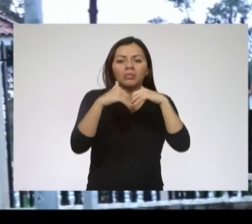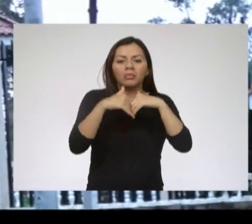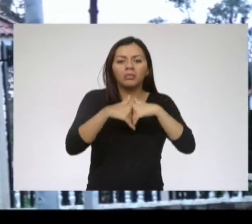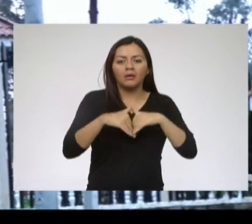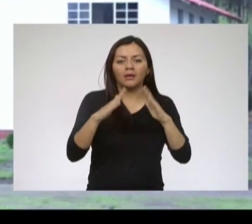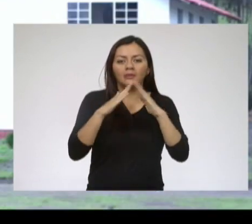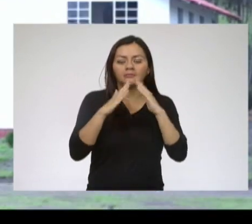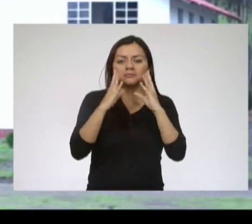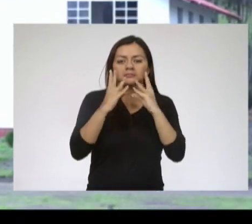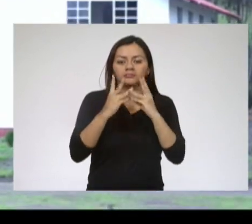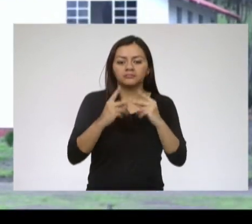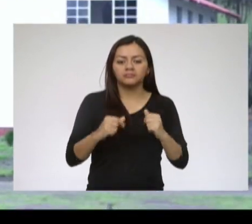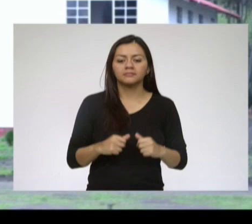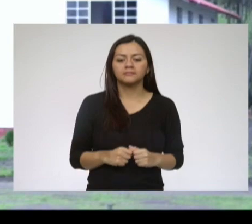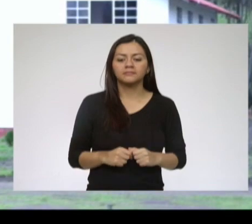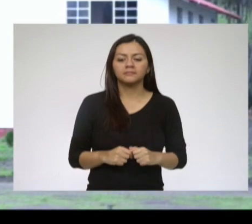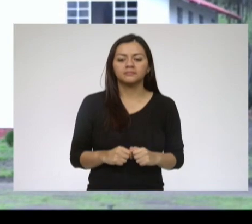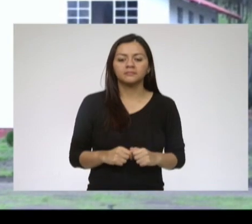eso.